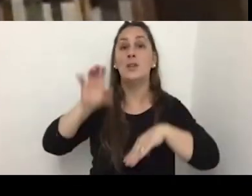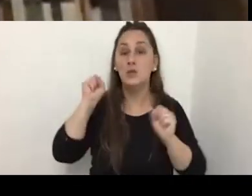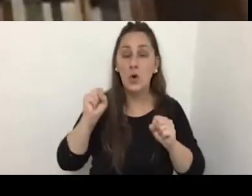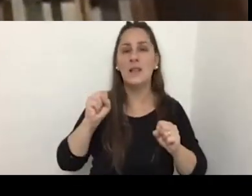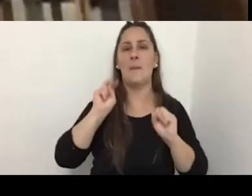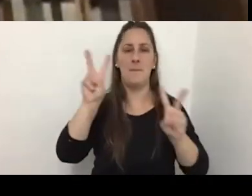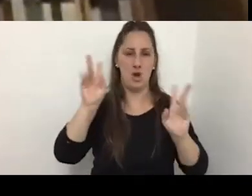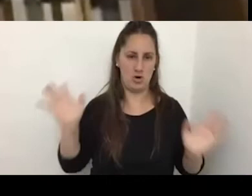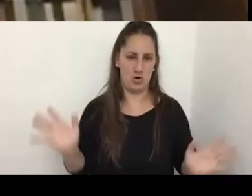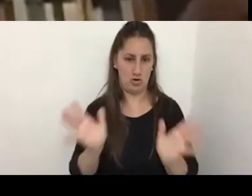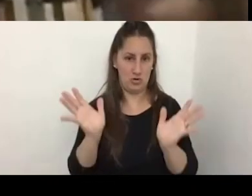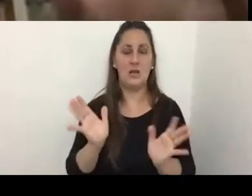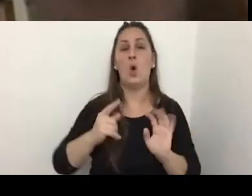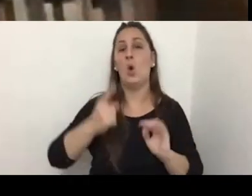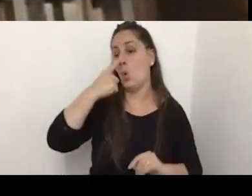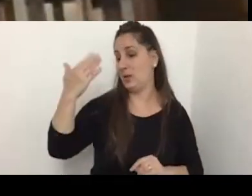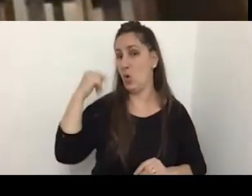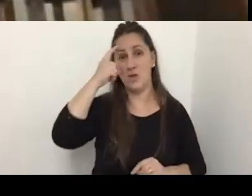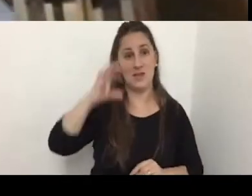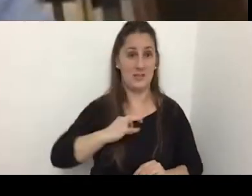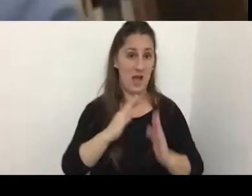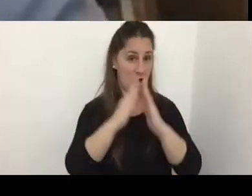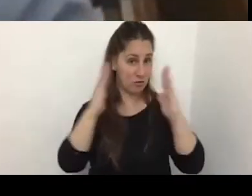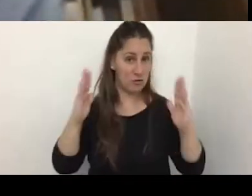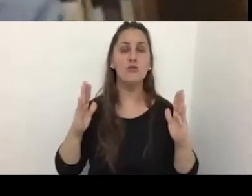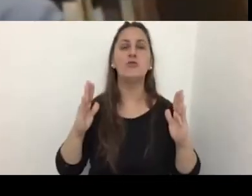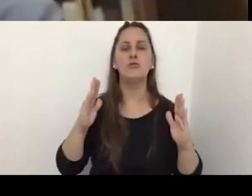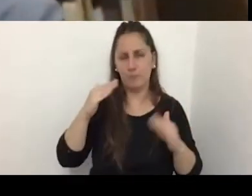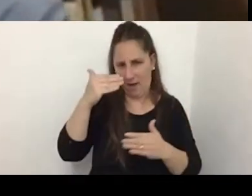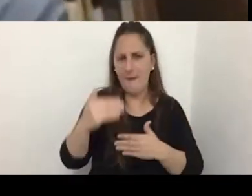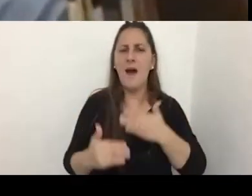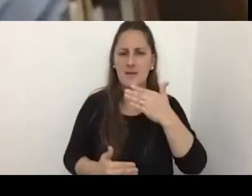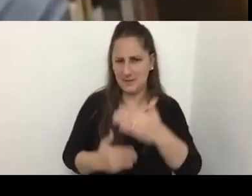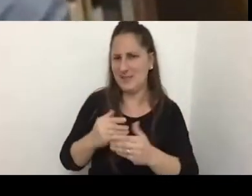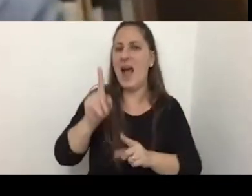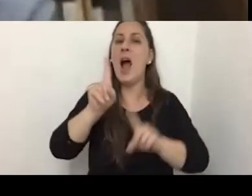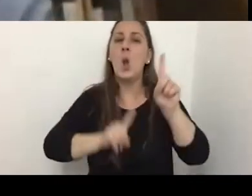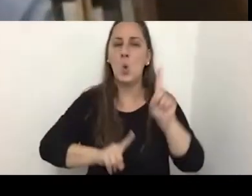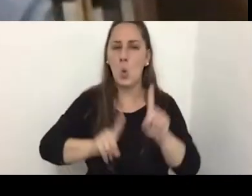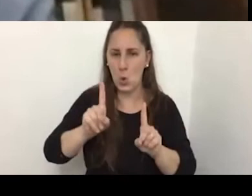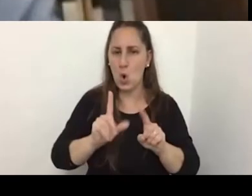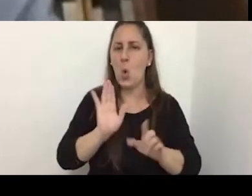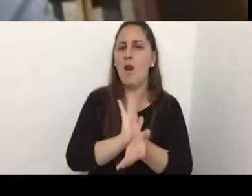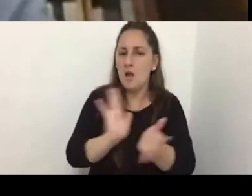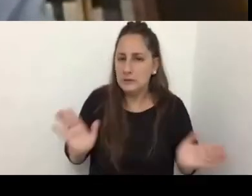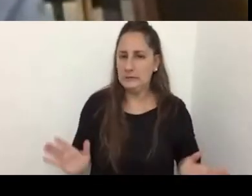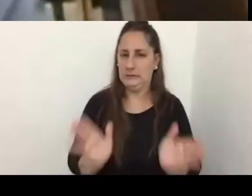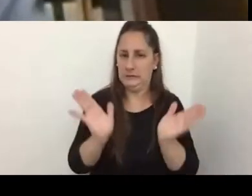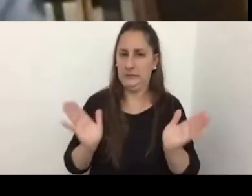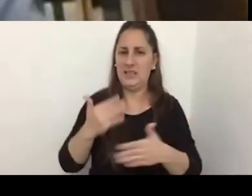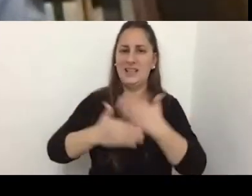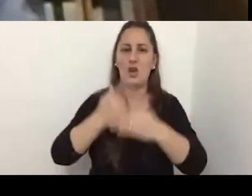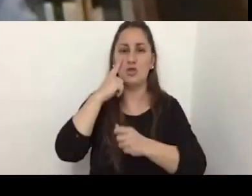y en la última década también hubo algunos avances y un impulso al desarrollo industrial. Hasta que nosotros